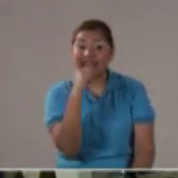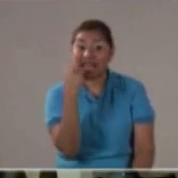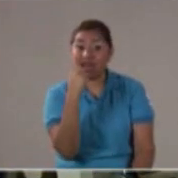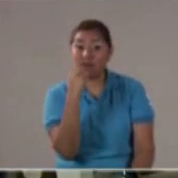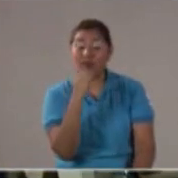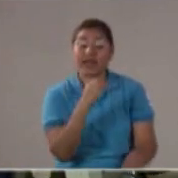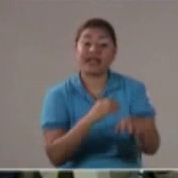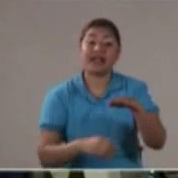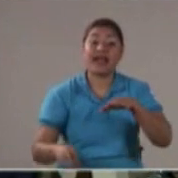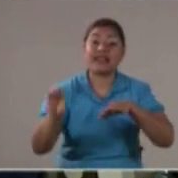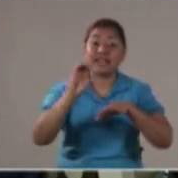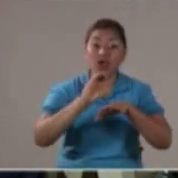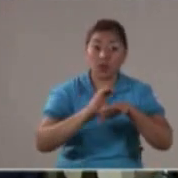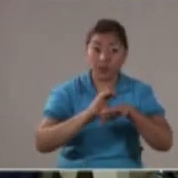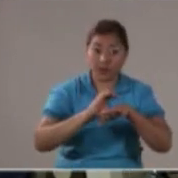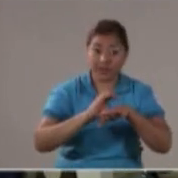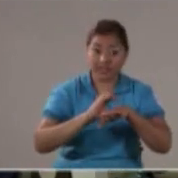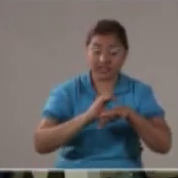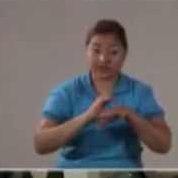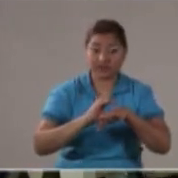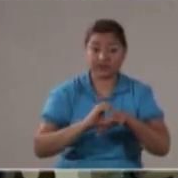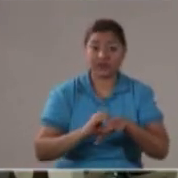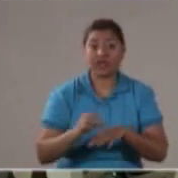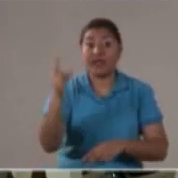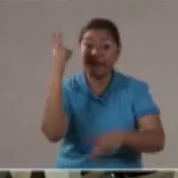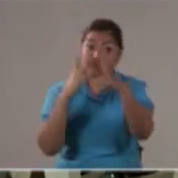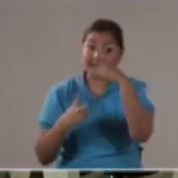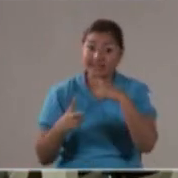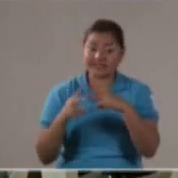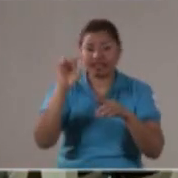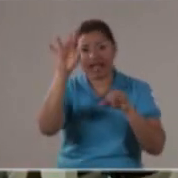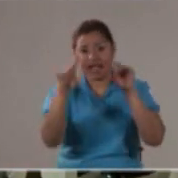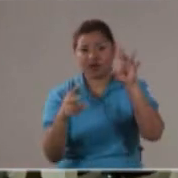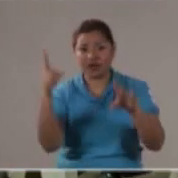Traducile, por favor. ¿Habías venido alguna vez a Guatemala?